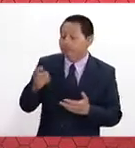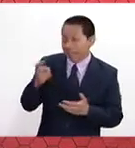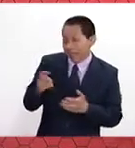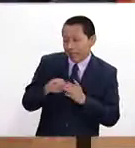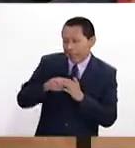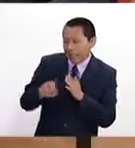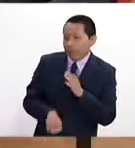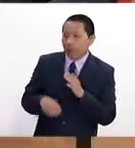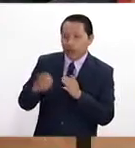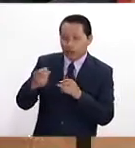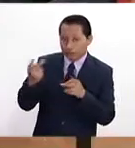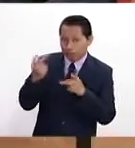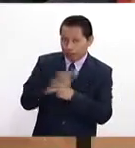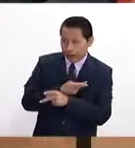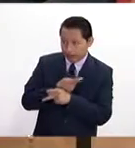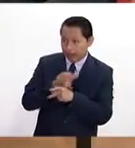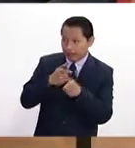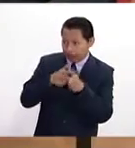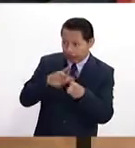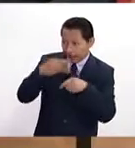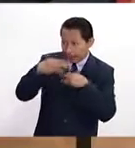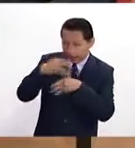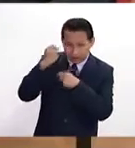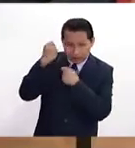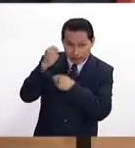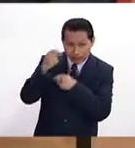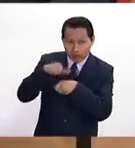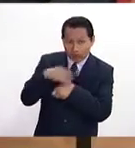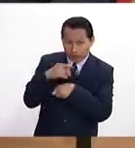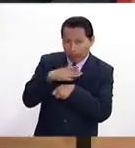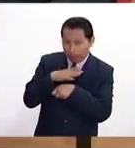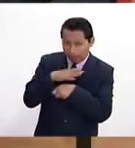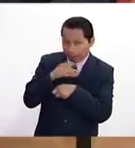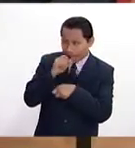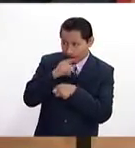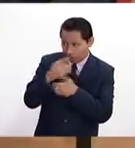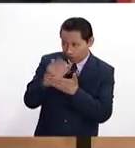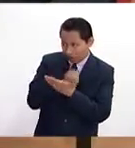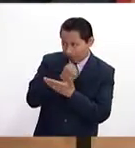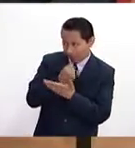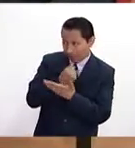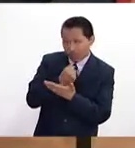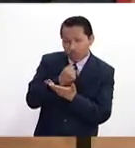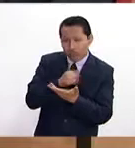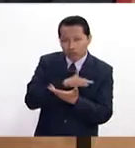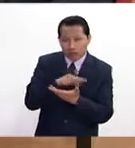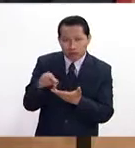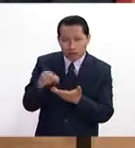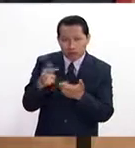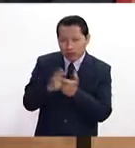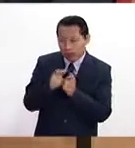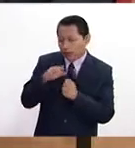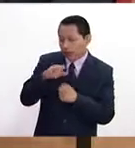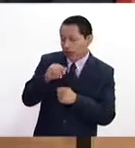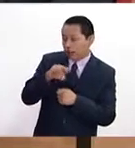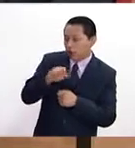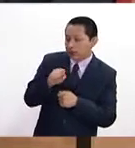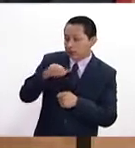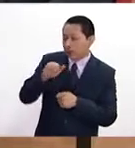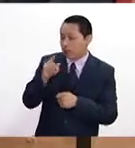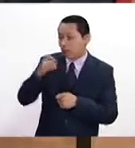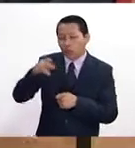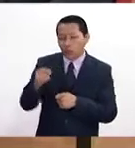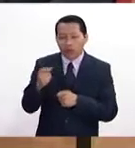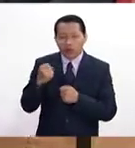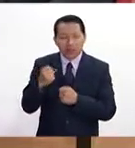sucede, seguirían las protestas además, es decir, es evidente que de celebrarse ganaría el régimen de Nicolás Maduro,